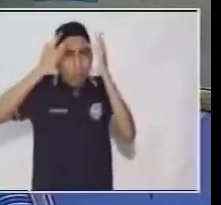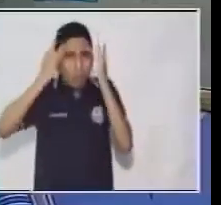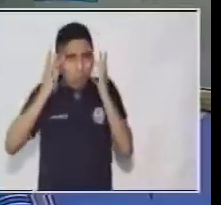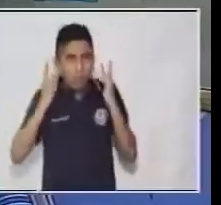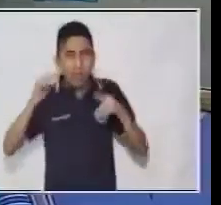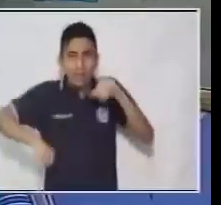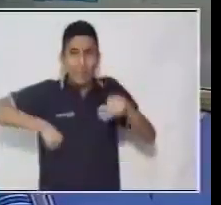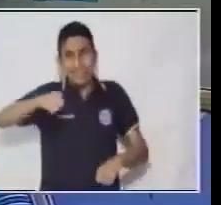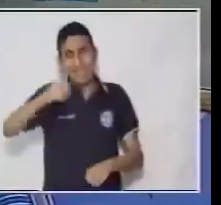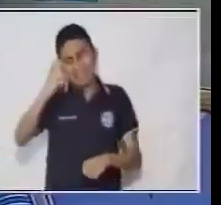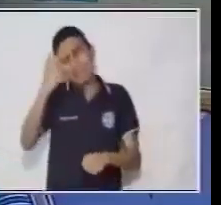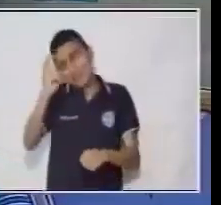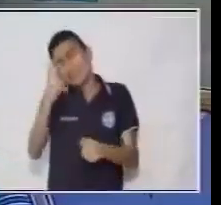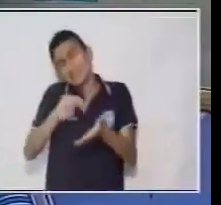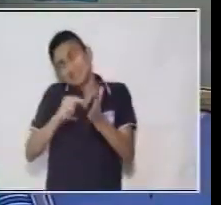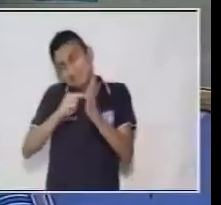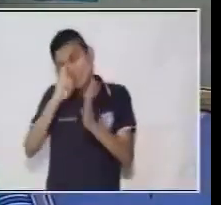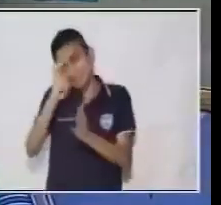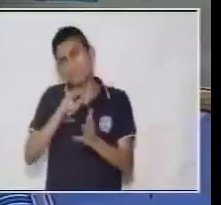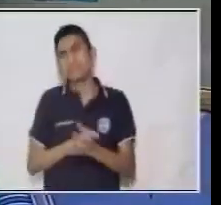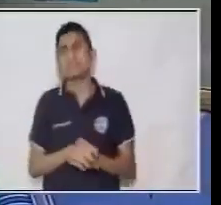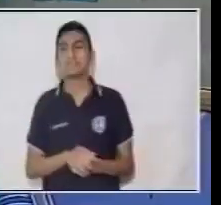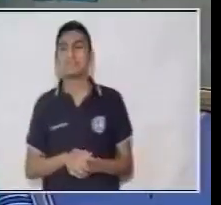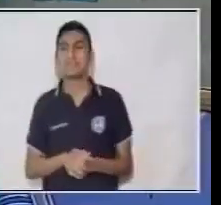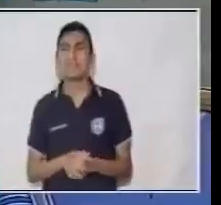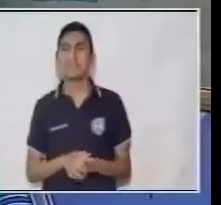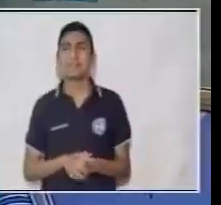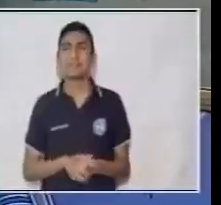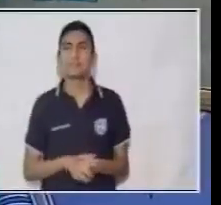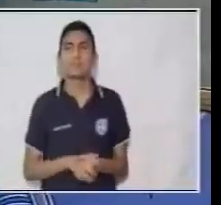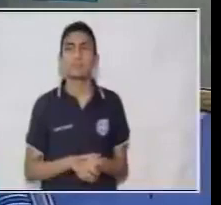la siguiente adivinanza.